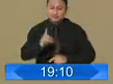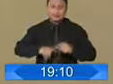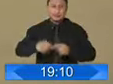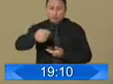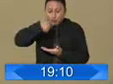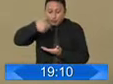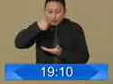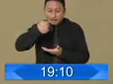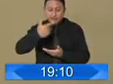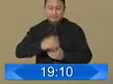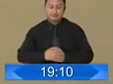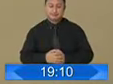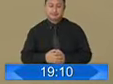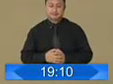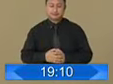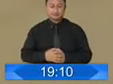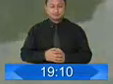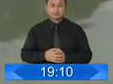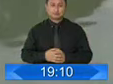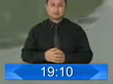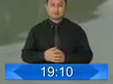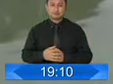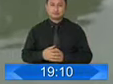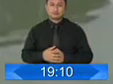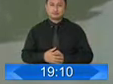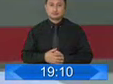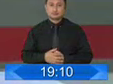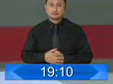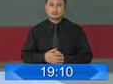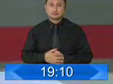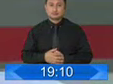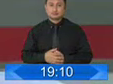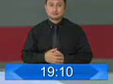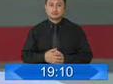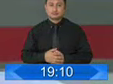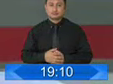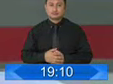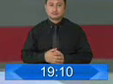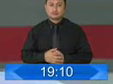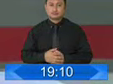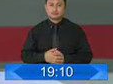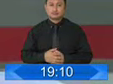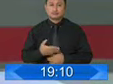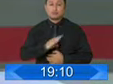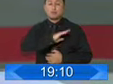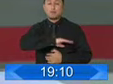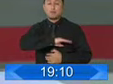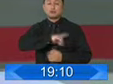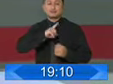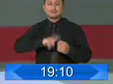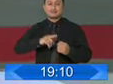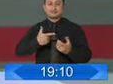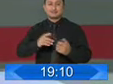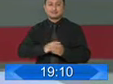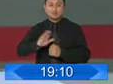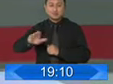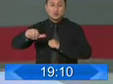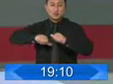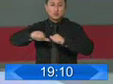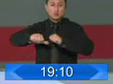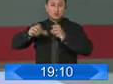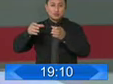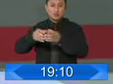afuera. Informó Ítalo Ruiz. El municipio de Quito, a través de su administración